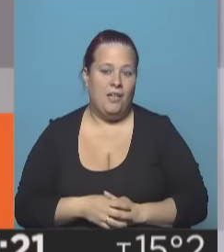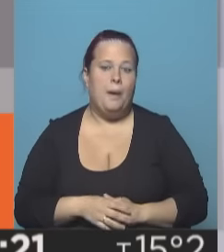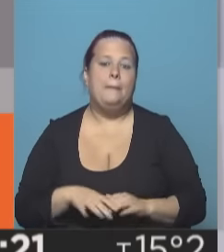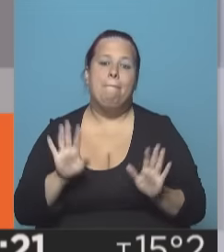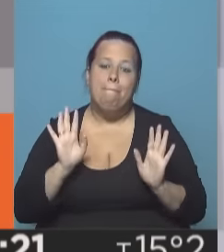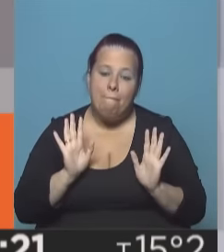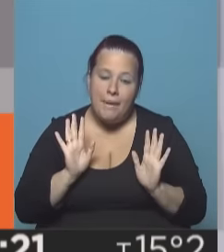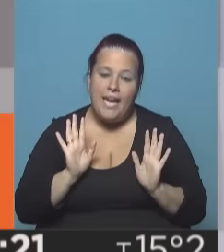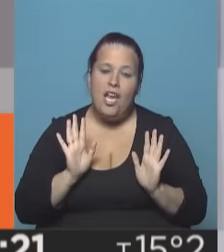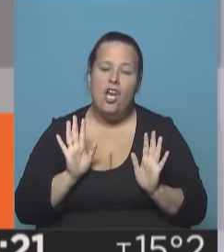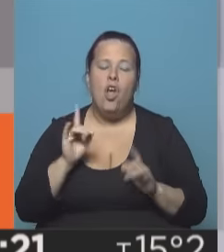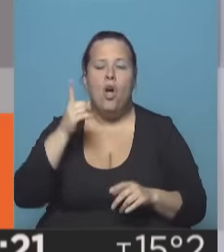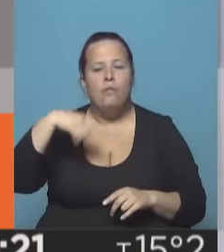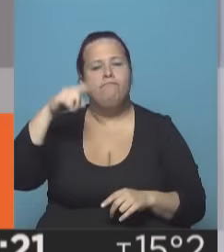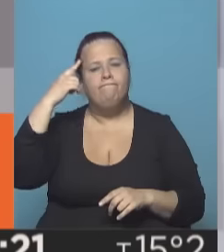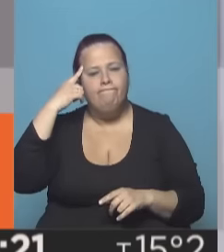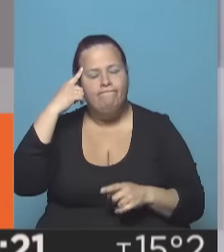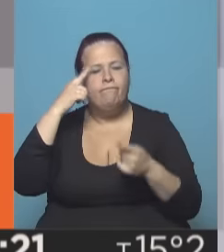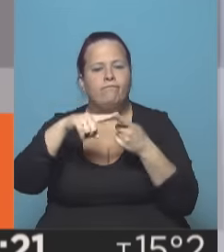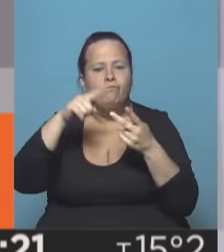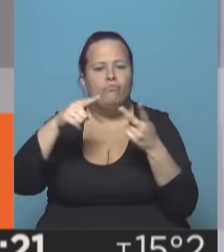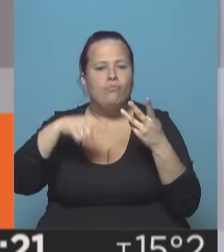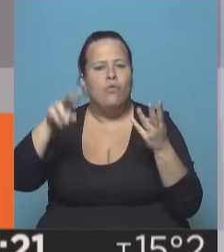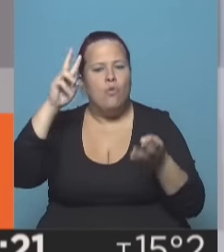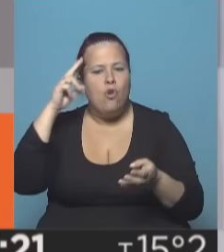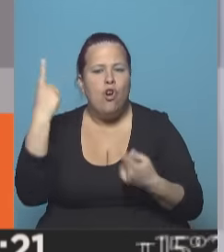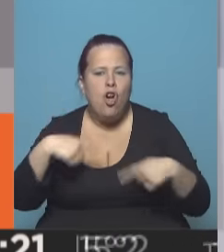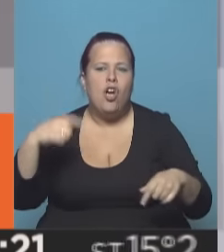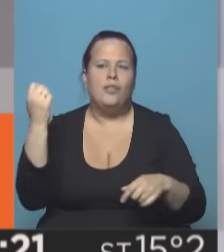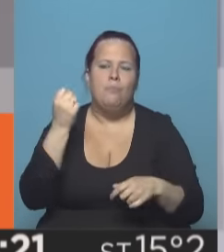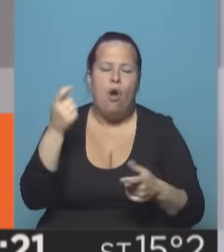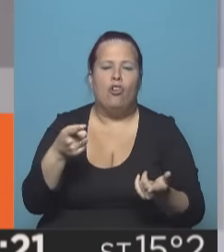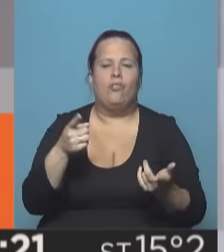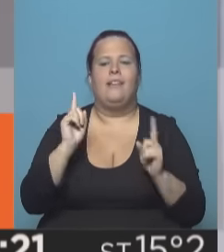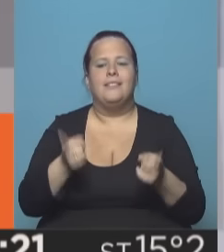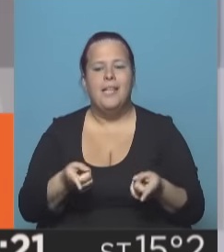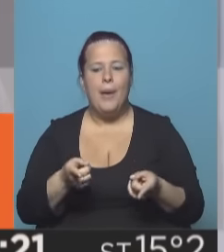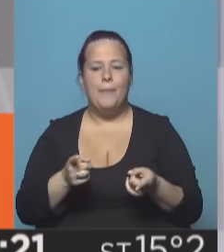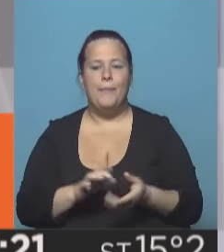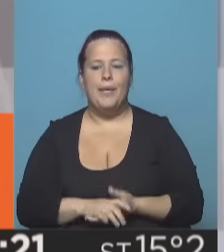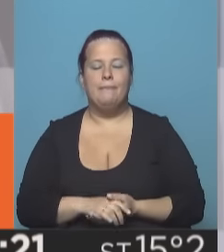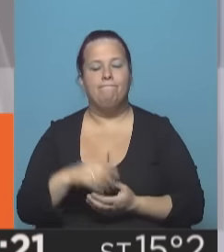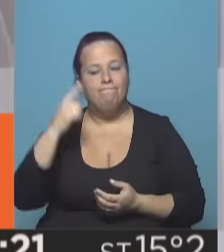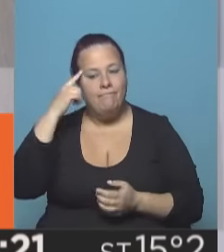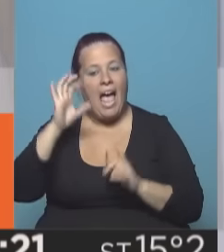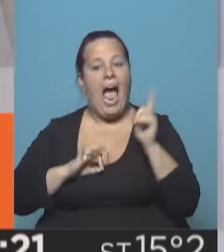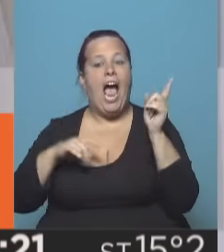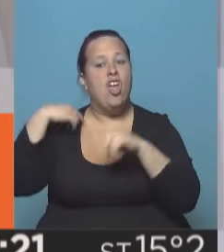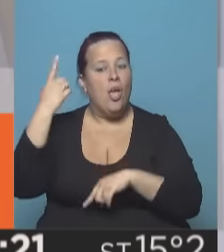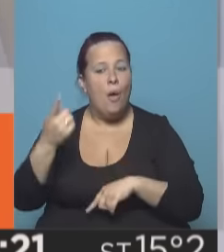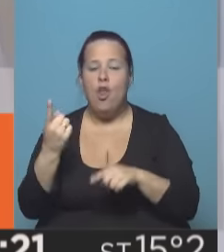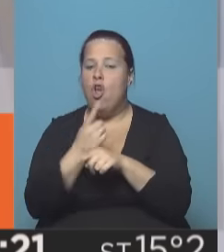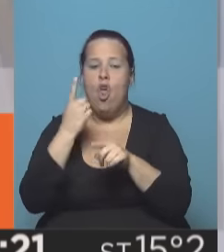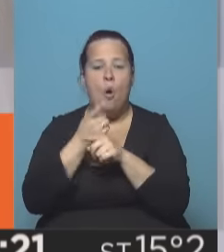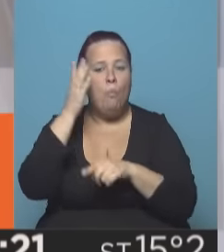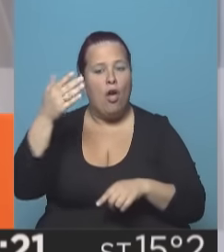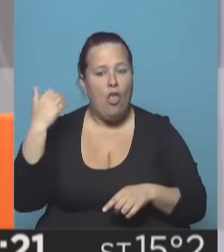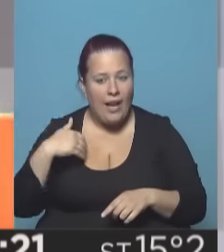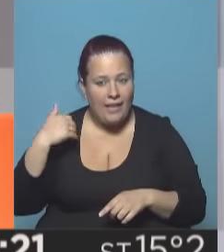Pero teniendo en cuenta estos acontecimientos, teniendo en cuenta que el año que viene tampoco voy a poder